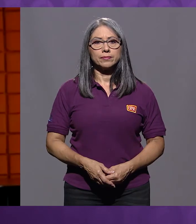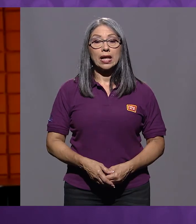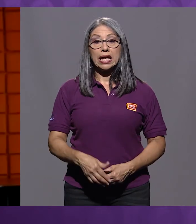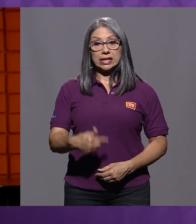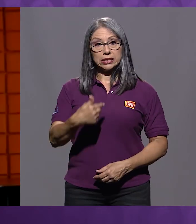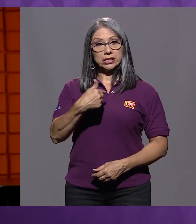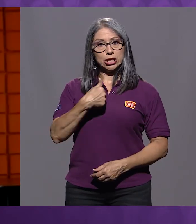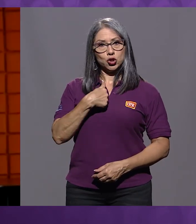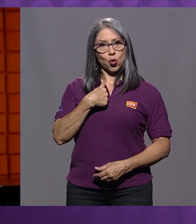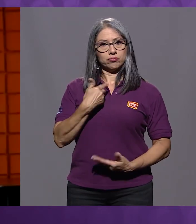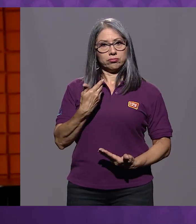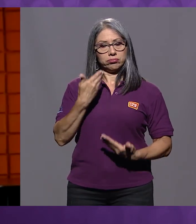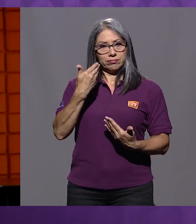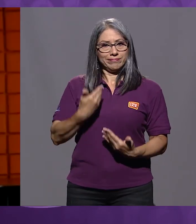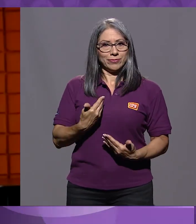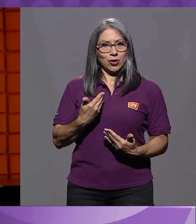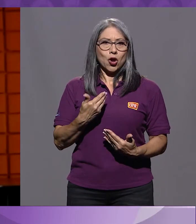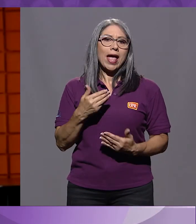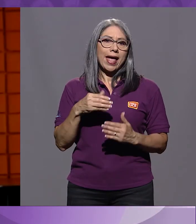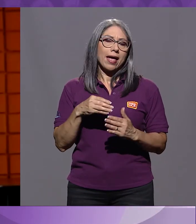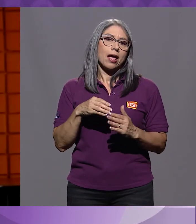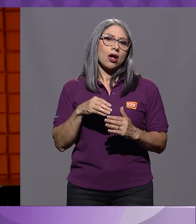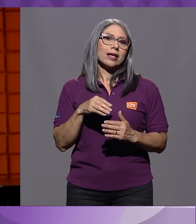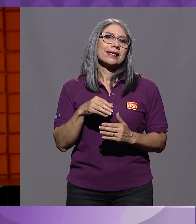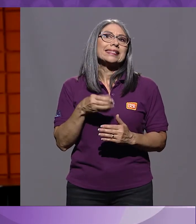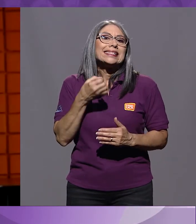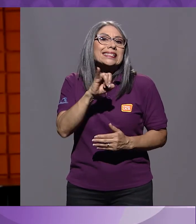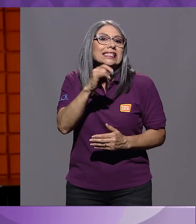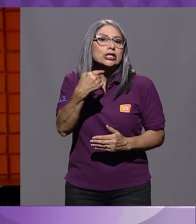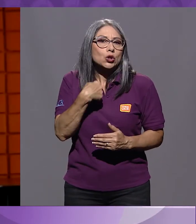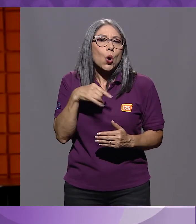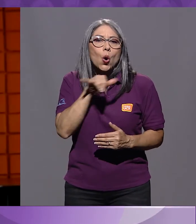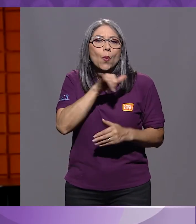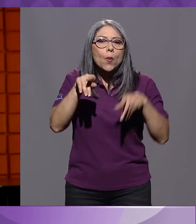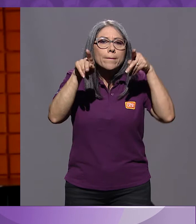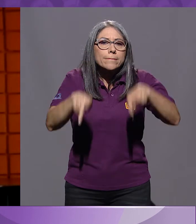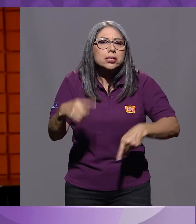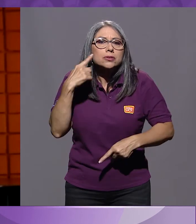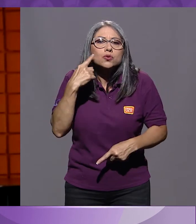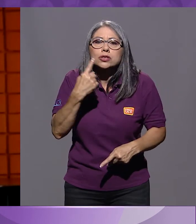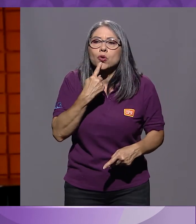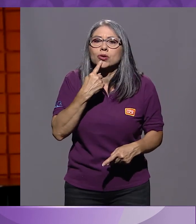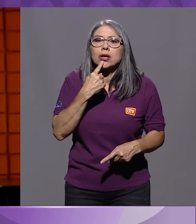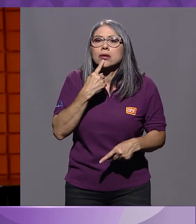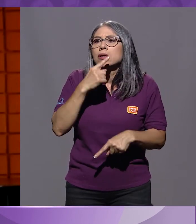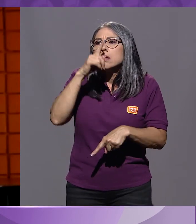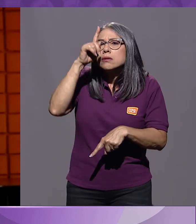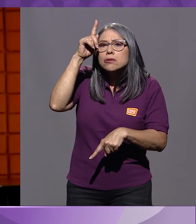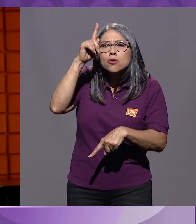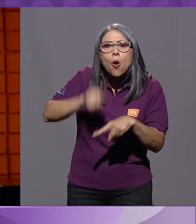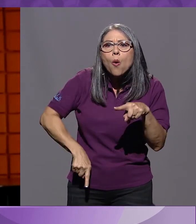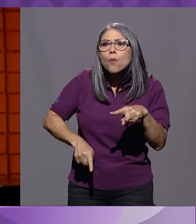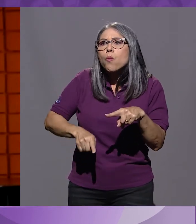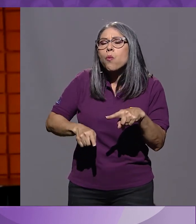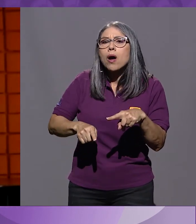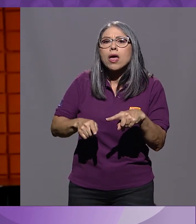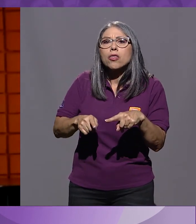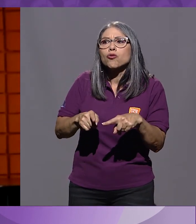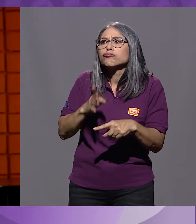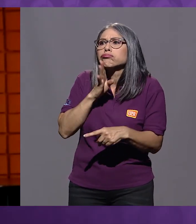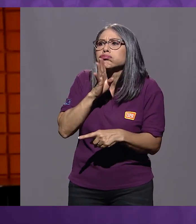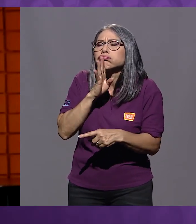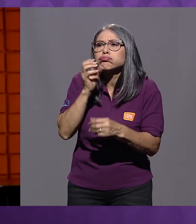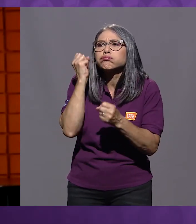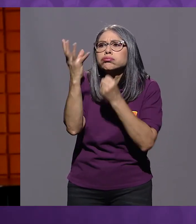Si yo como persona sorda no tengo derecho a comunicarle al profesional de la salud cuál es